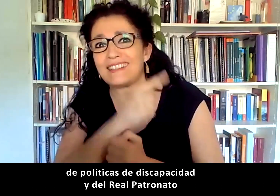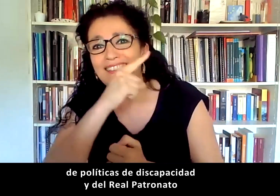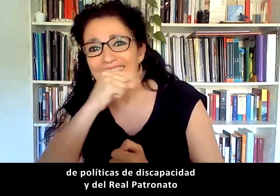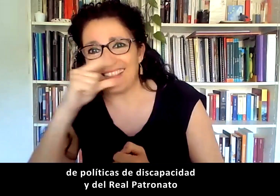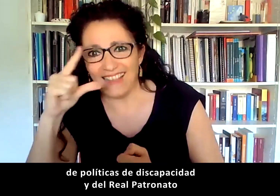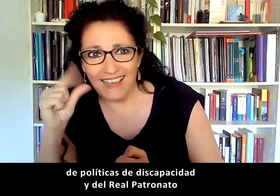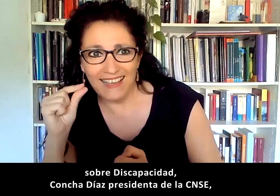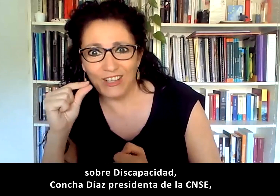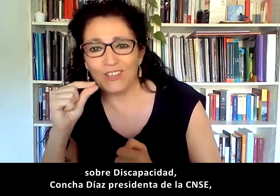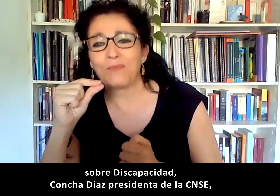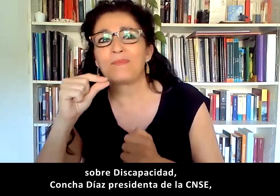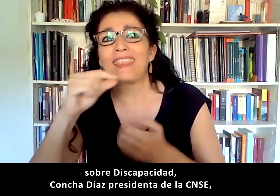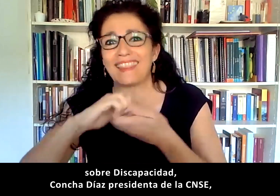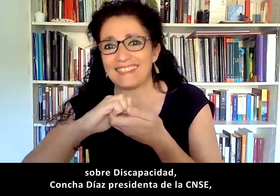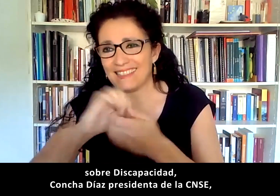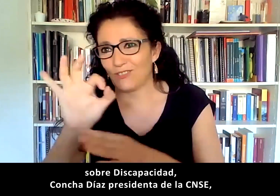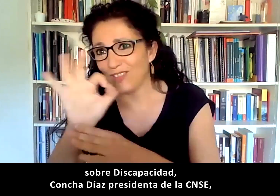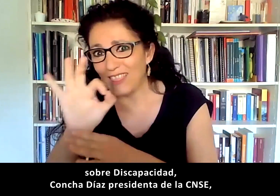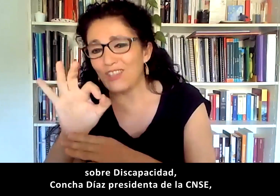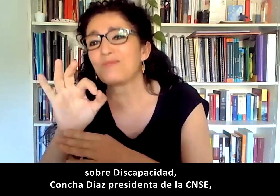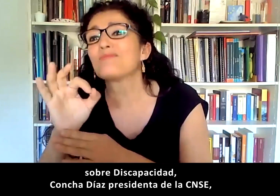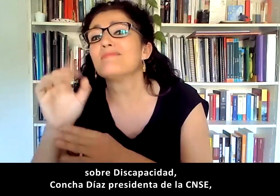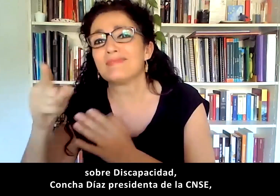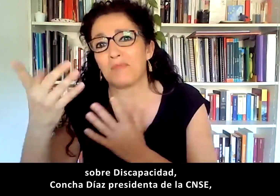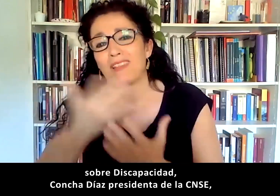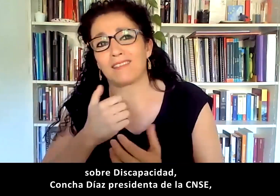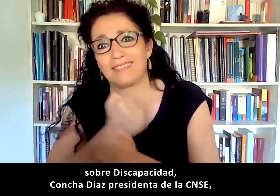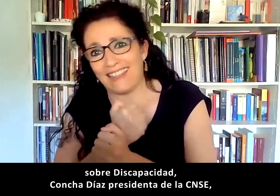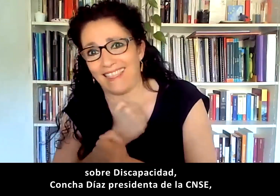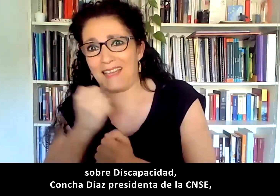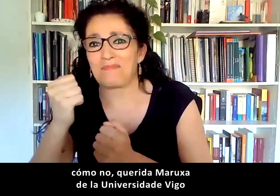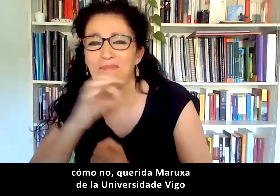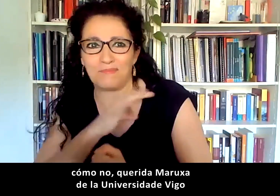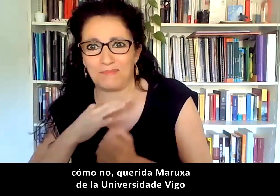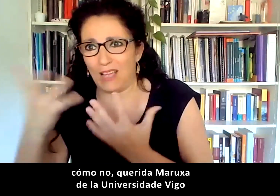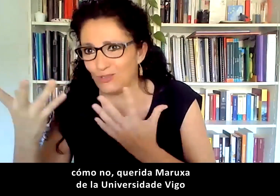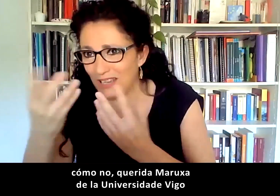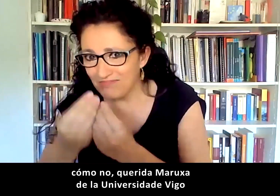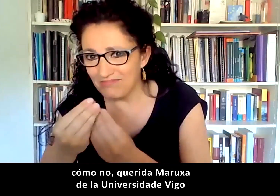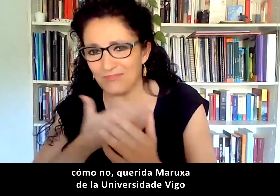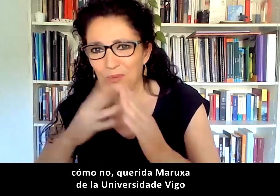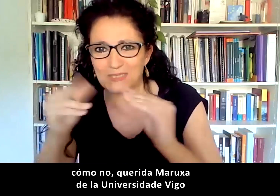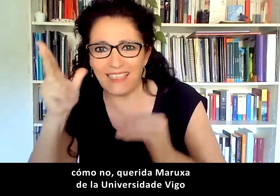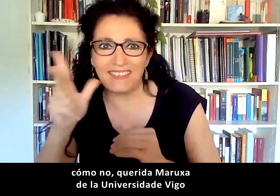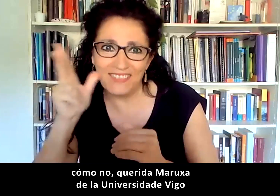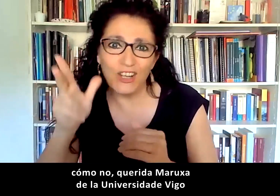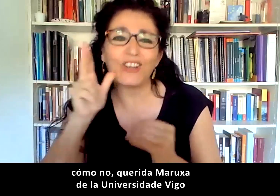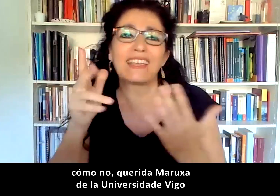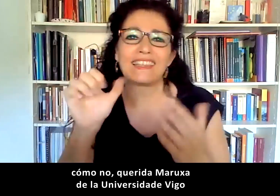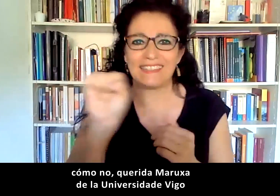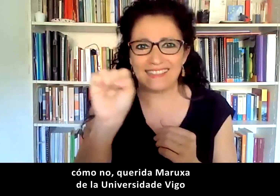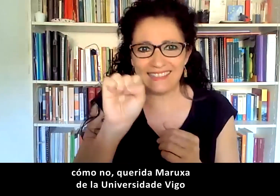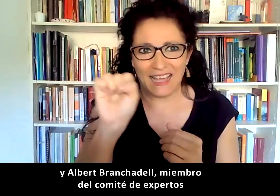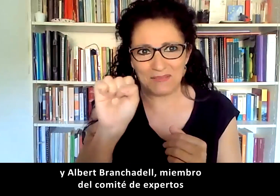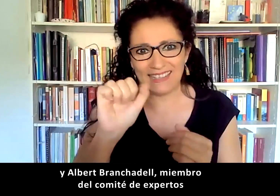general de Políticas de Discapacidad y del Real Patronato sobre Discapacidad, Concha Díaz, presidenta de la CNSE, como no,